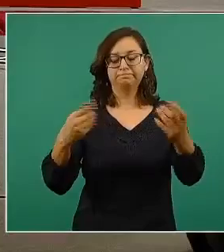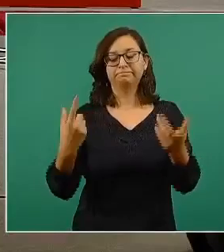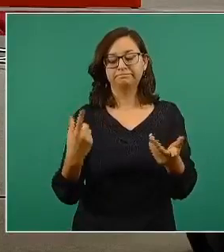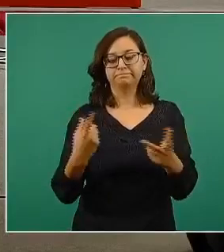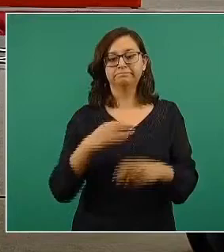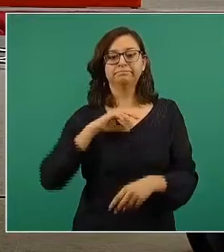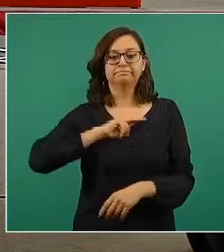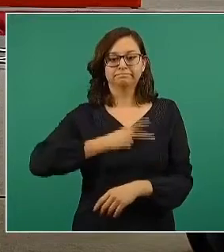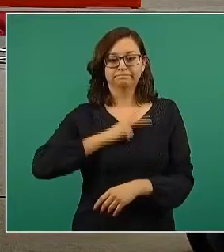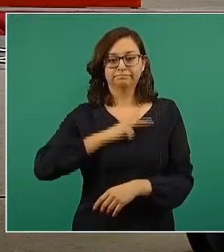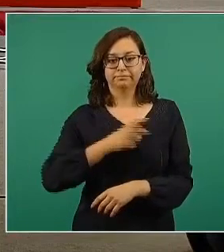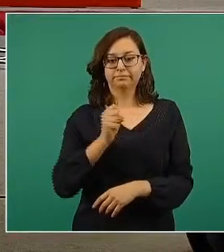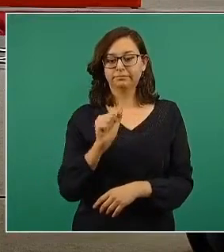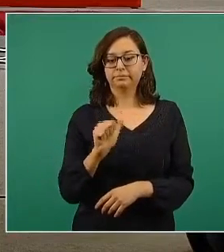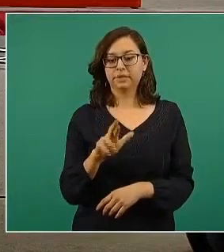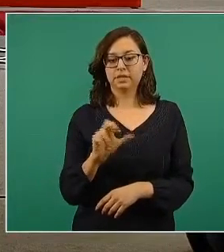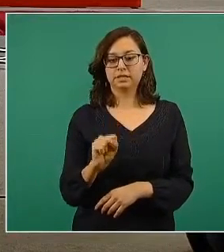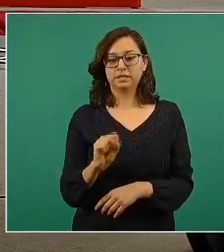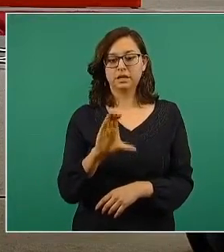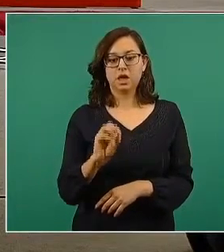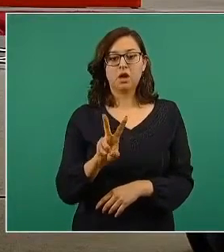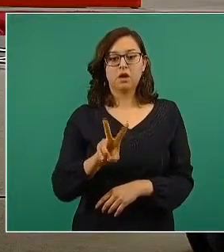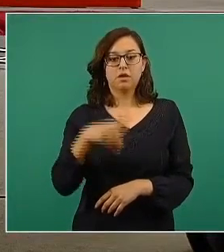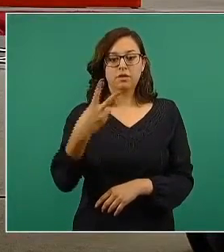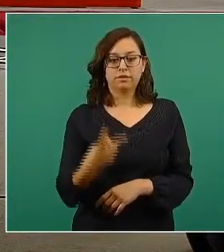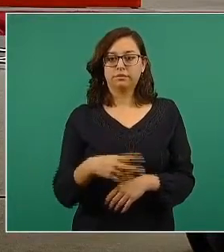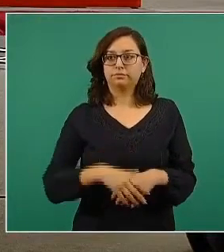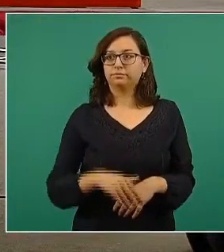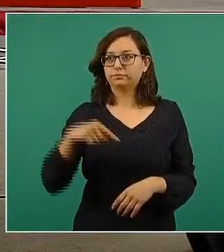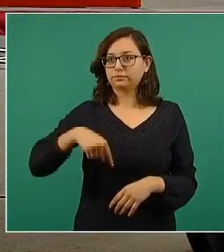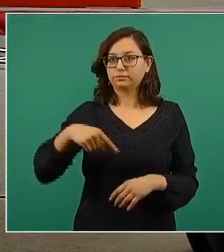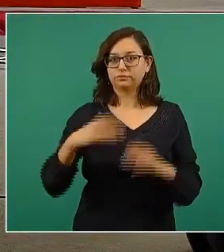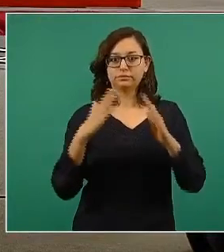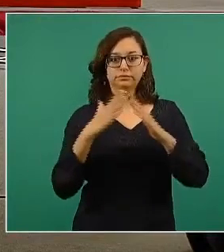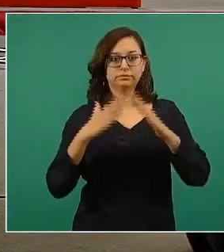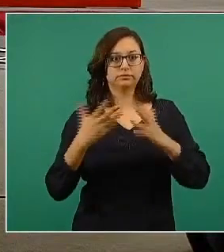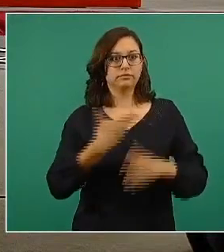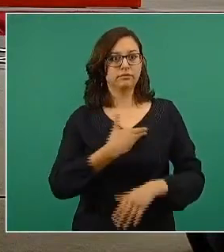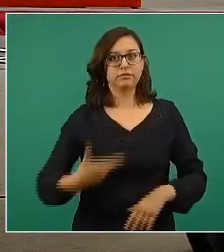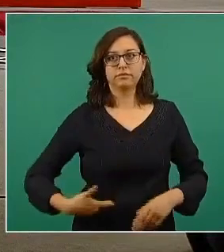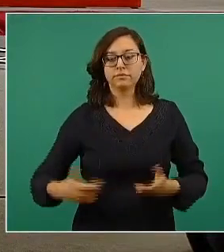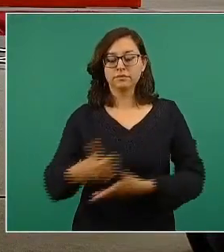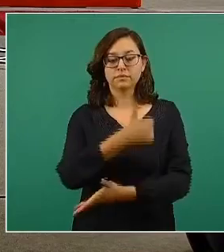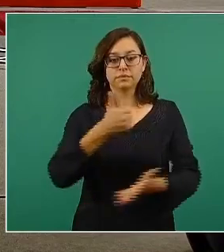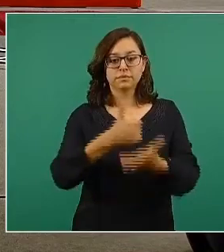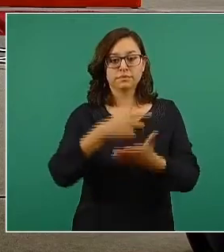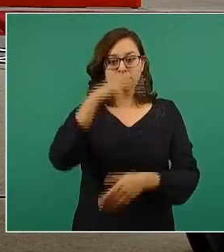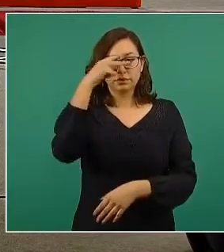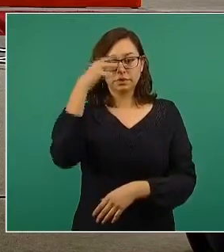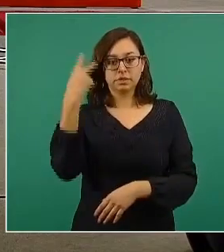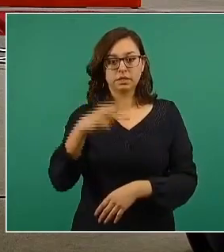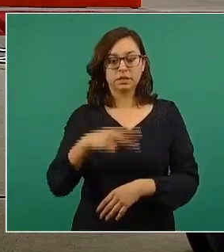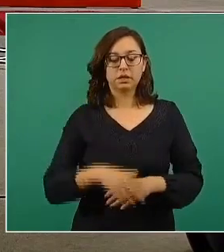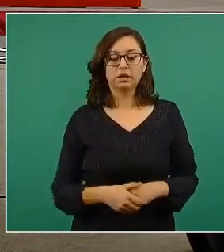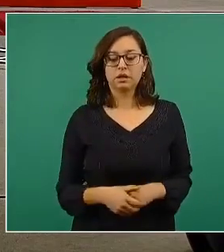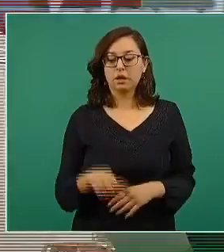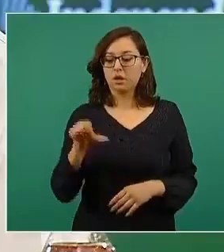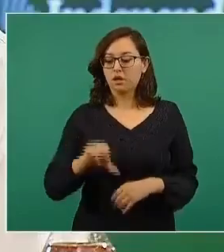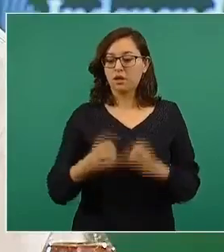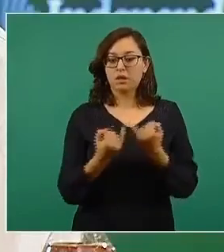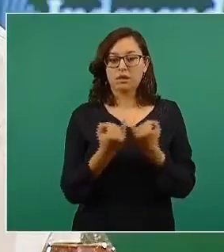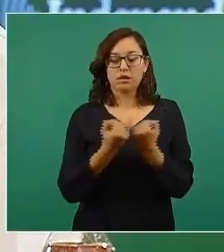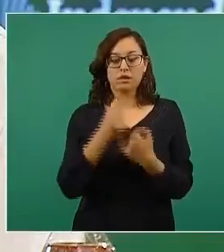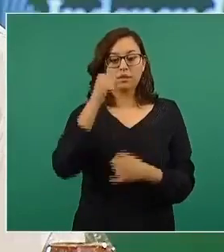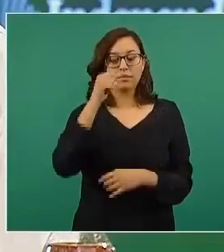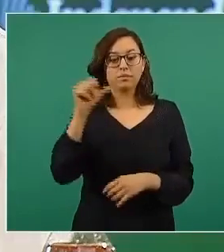Nacional de México, en la Ciudad de México, y hoy, tal como comentábamos ayer, vamos a